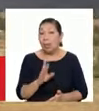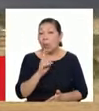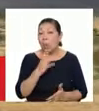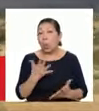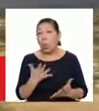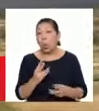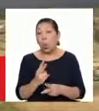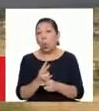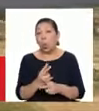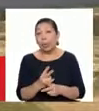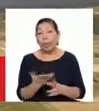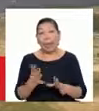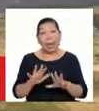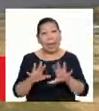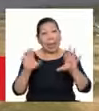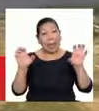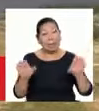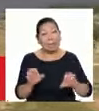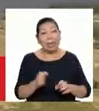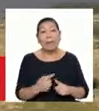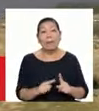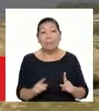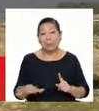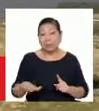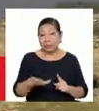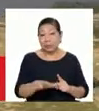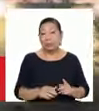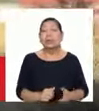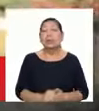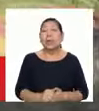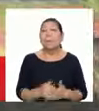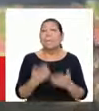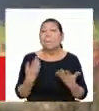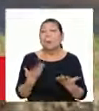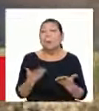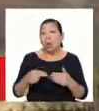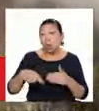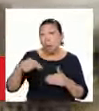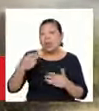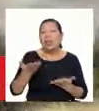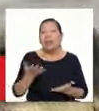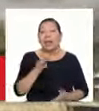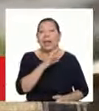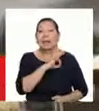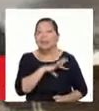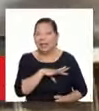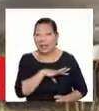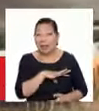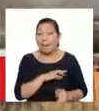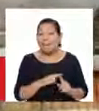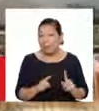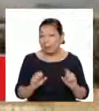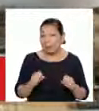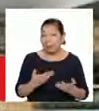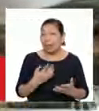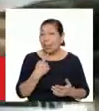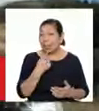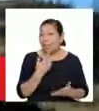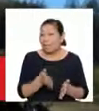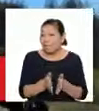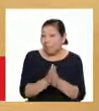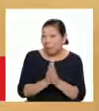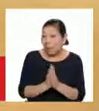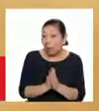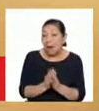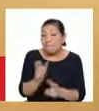las comunas de La Estrella y Navidad en la región O'Higgins, al noreste de Chile. Autoridades han pedido